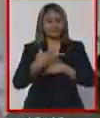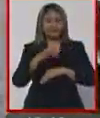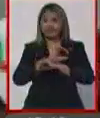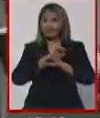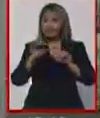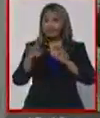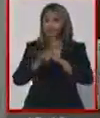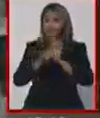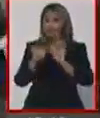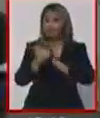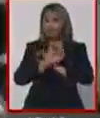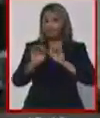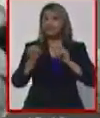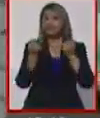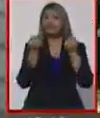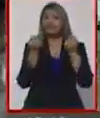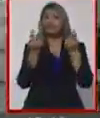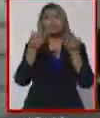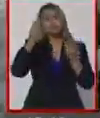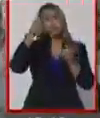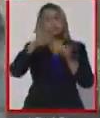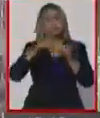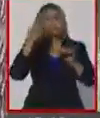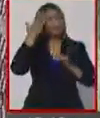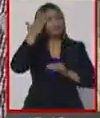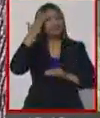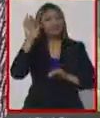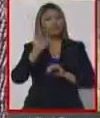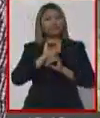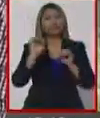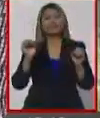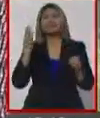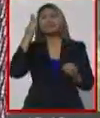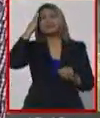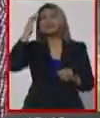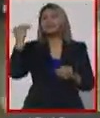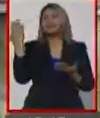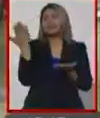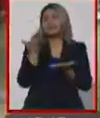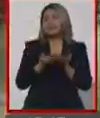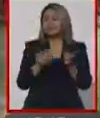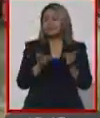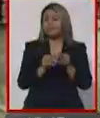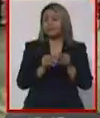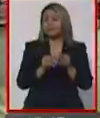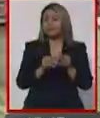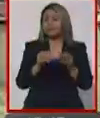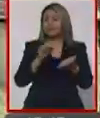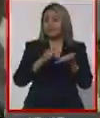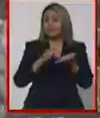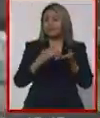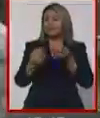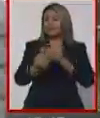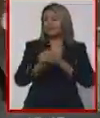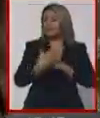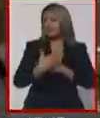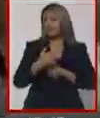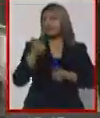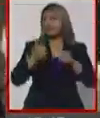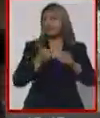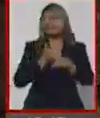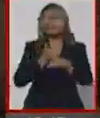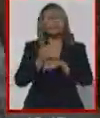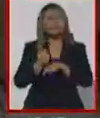notificaron legalmente. ¿Cuántas personas son las imputadas? No me recuerdo tampoco, no me recuerdo. ¿Por qué no vino usted a la audiencia? Porque no me notificaron. ¿Cuál es el